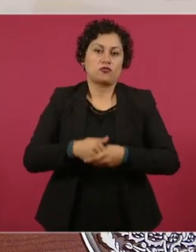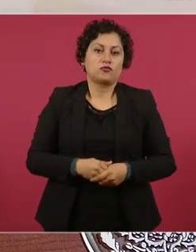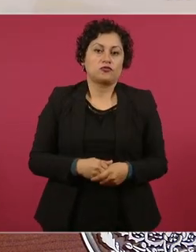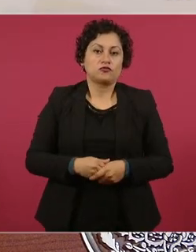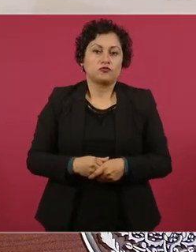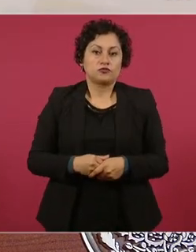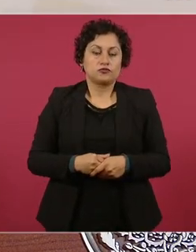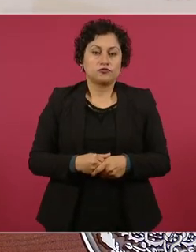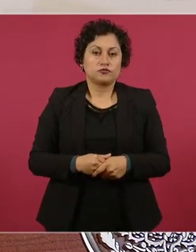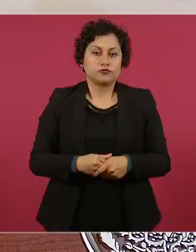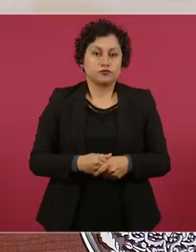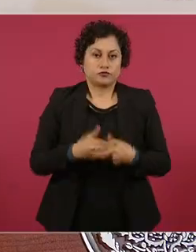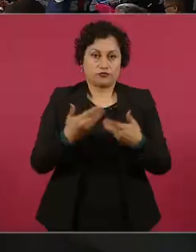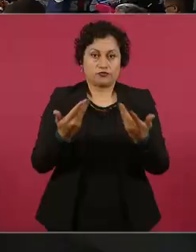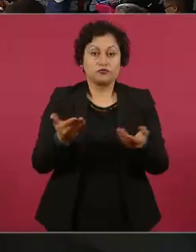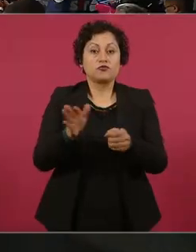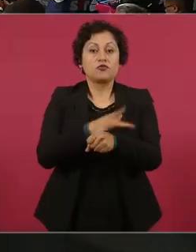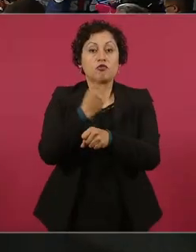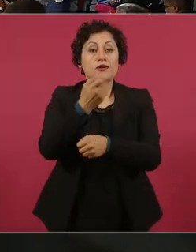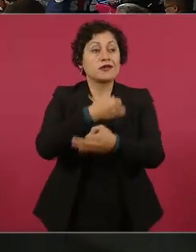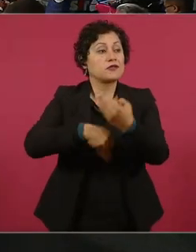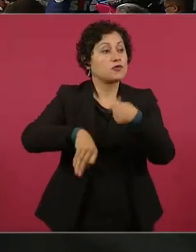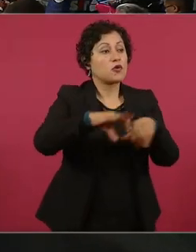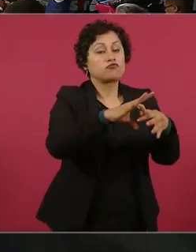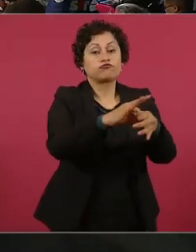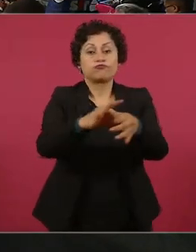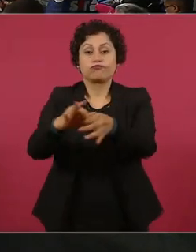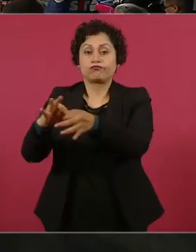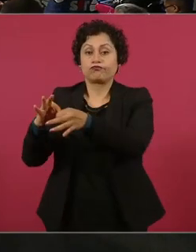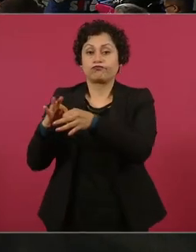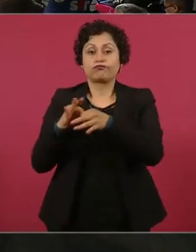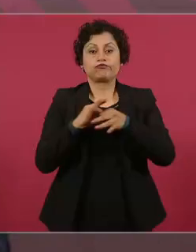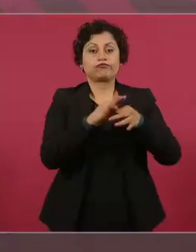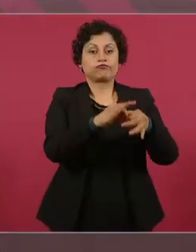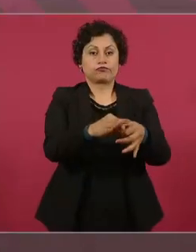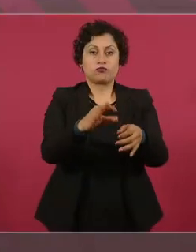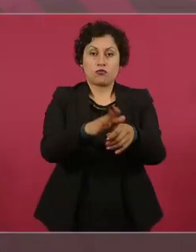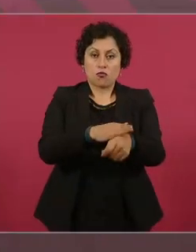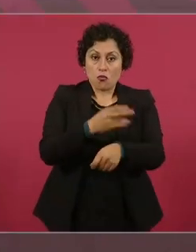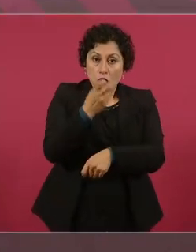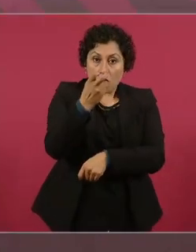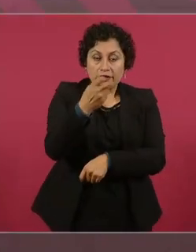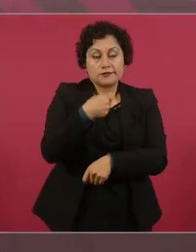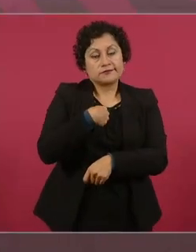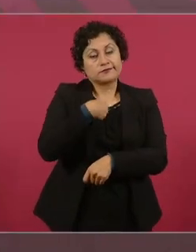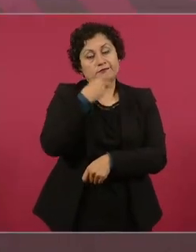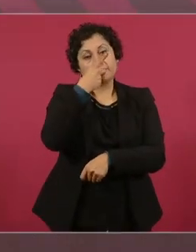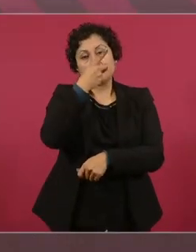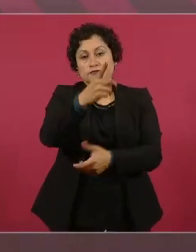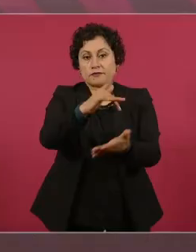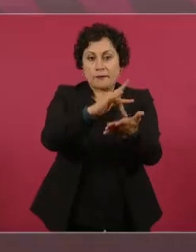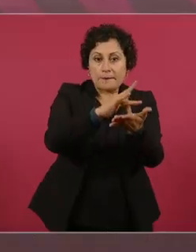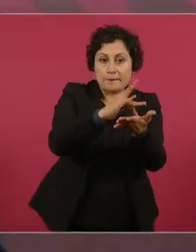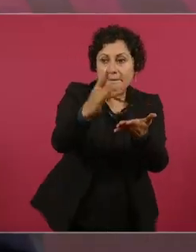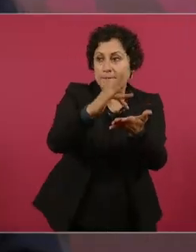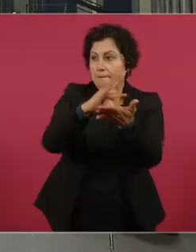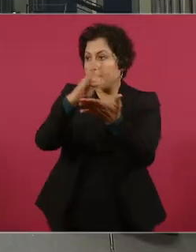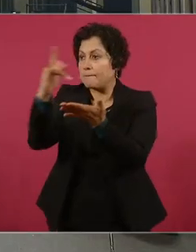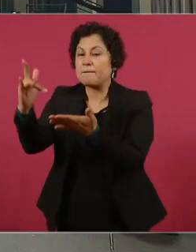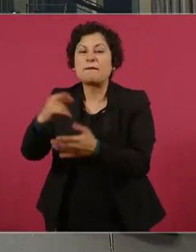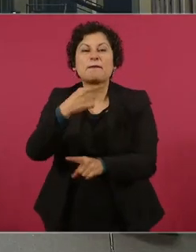Y nos unimos y tengo que agradecerle mucho a médicos, a enfermeras,